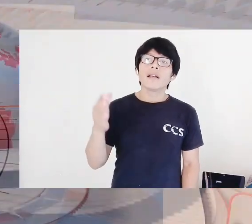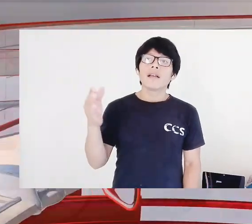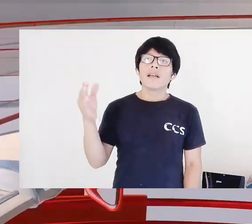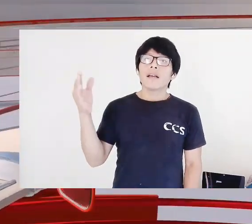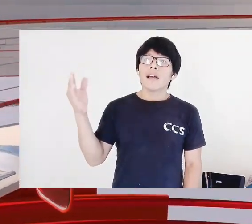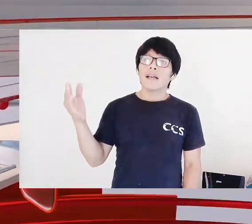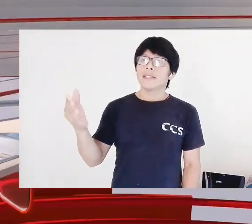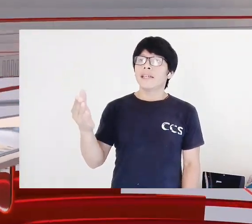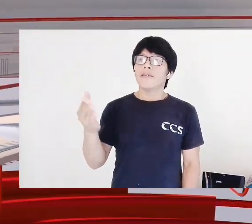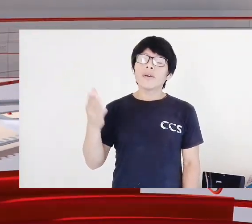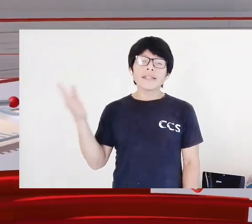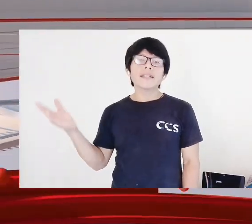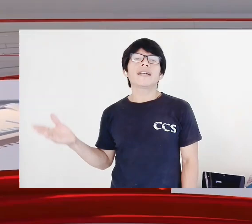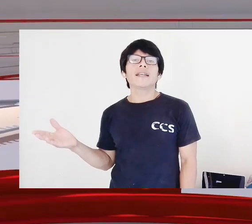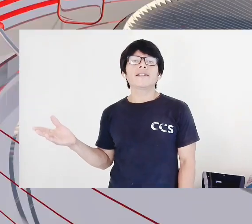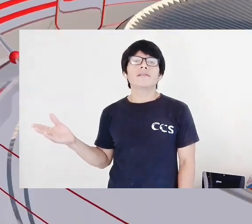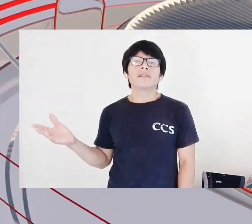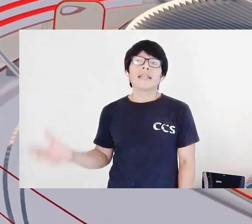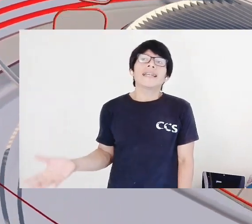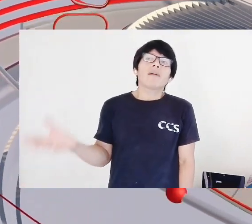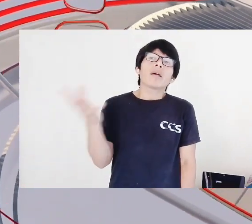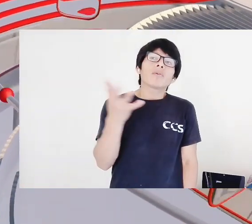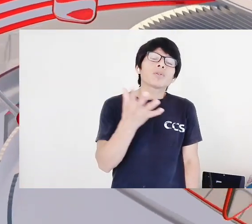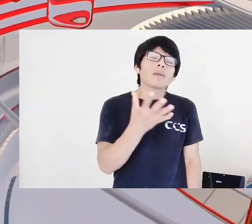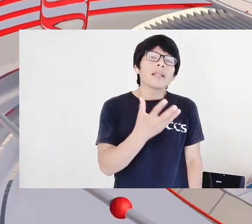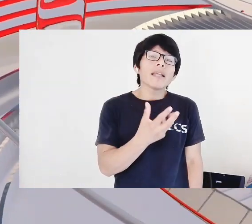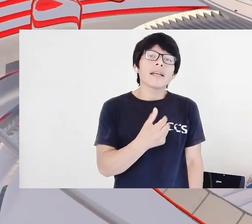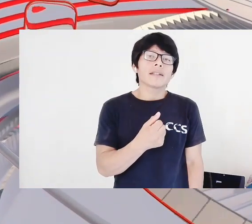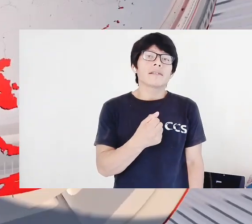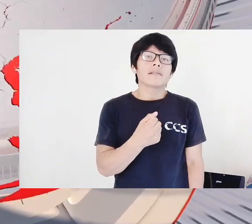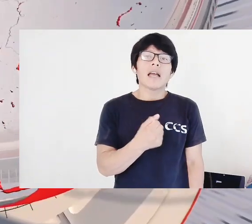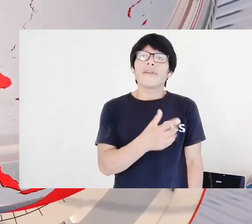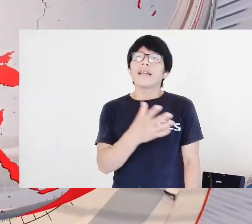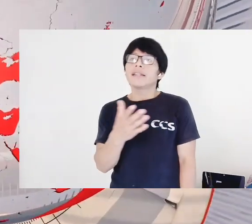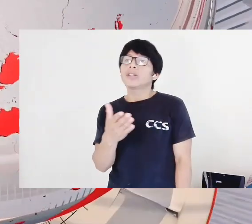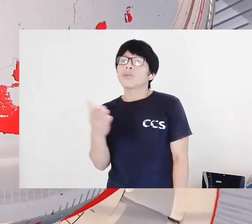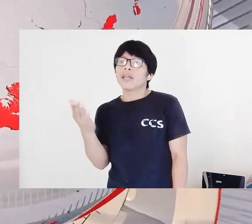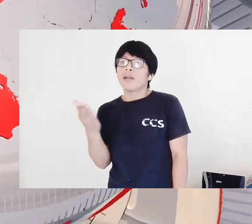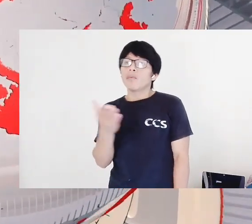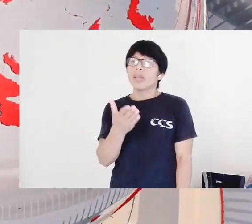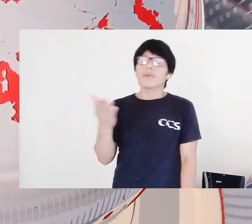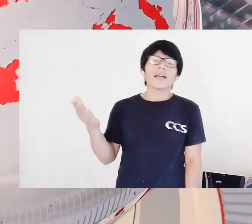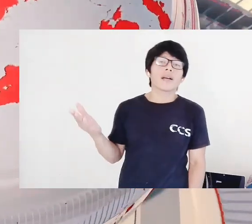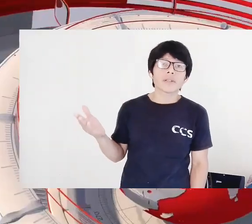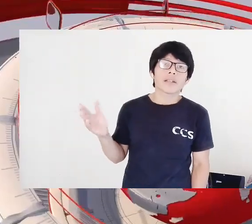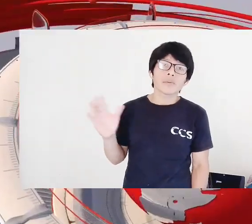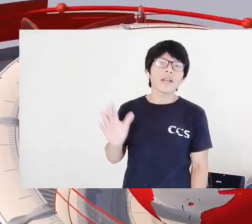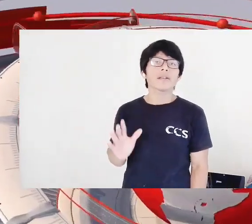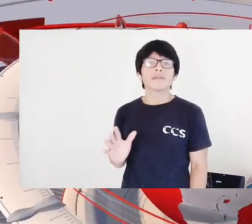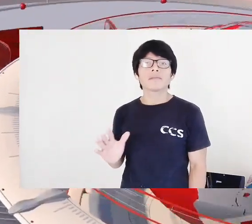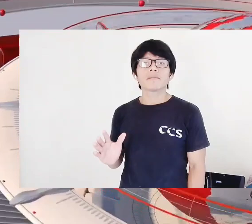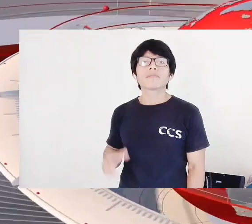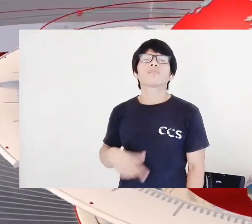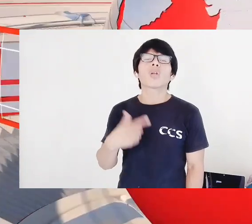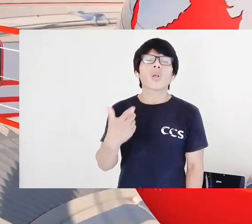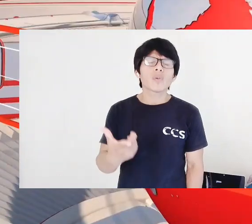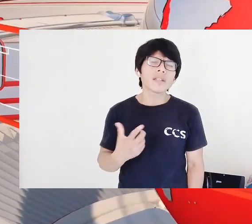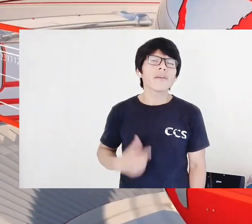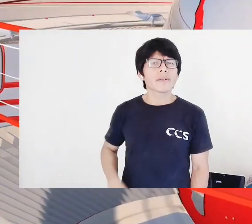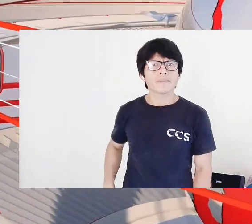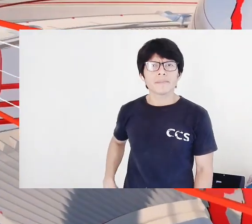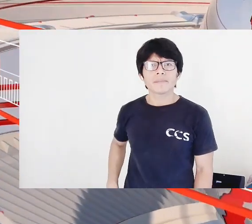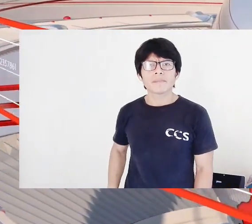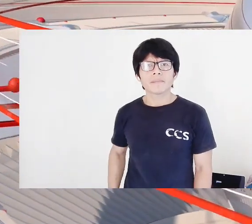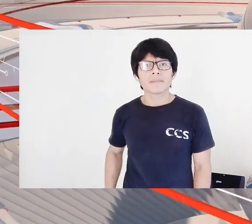cual fueron asesinadas y cambiaron los peritajes. Habían dicho que murieron de causas naturales.